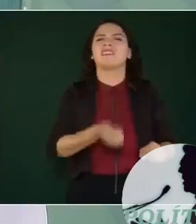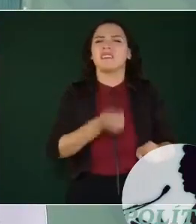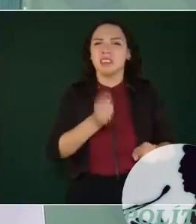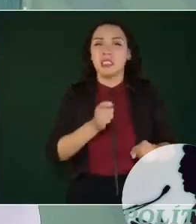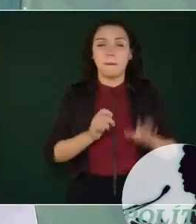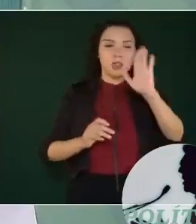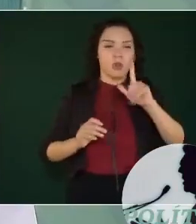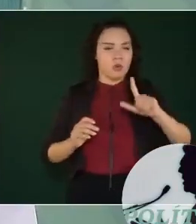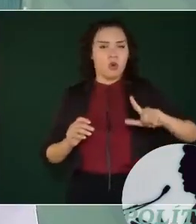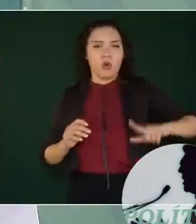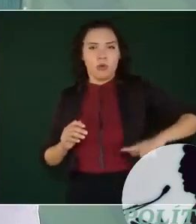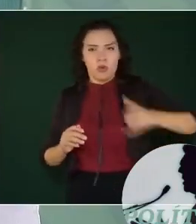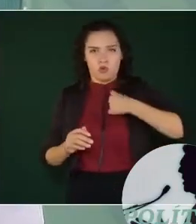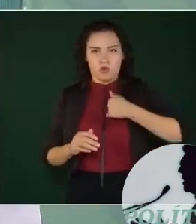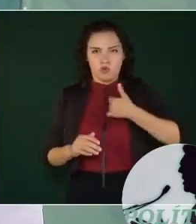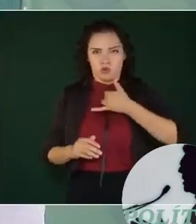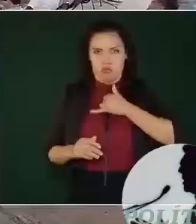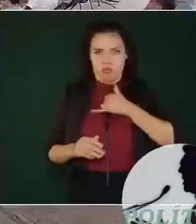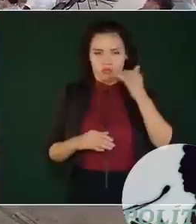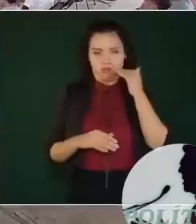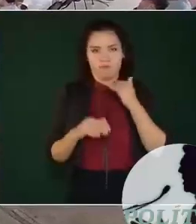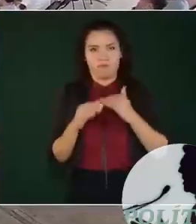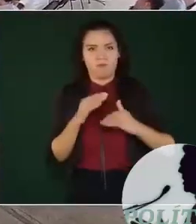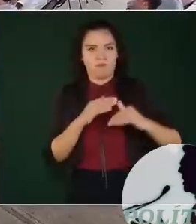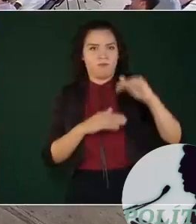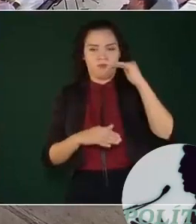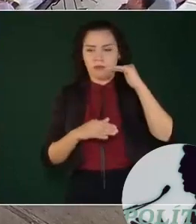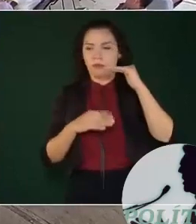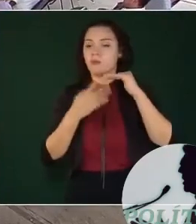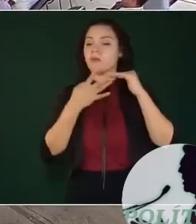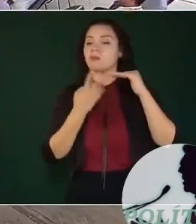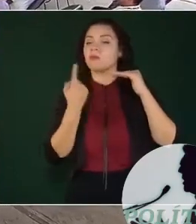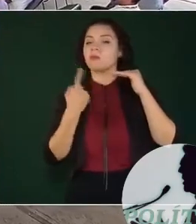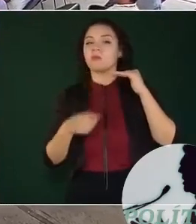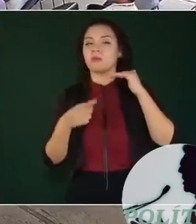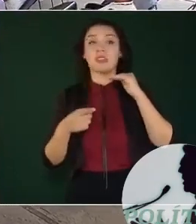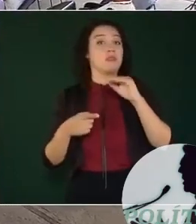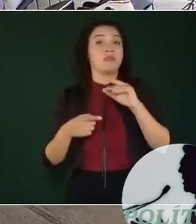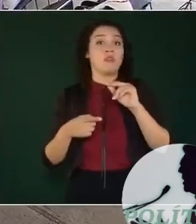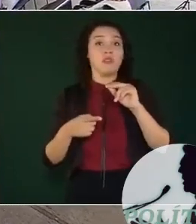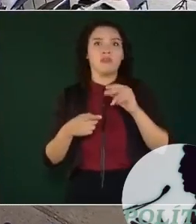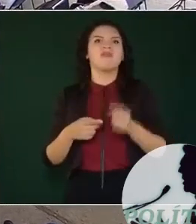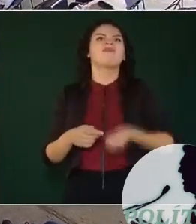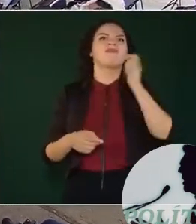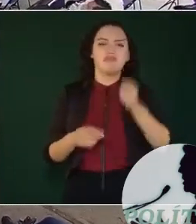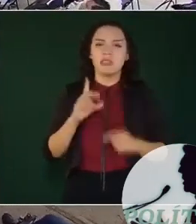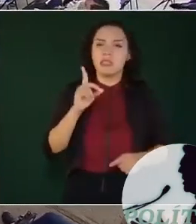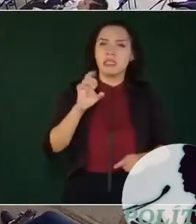minoría. La democracia es el gobierno del pueblo. Pues eso no existía.